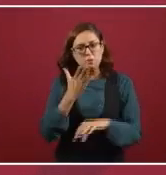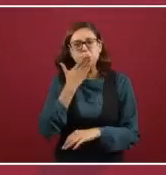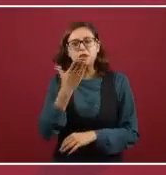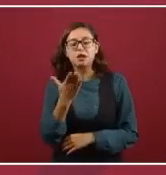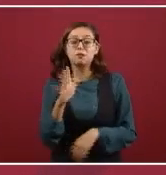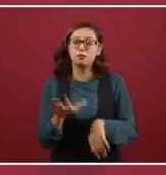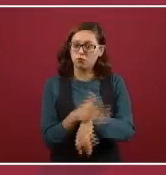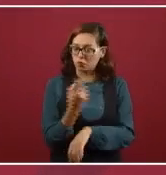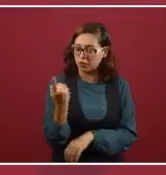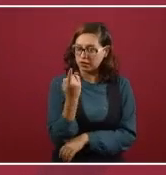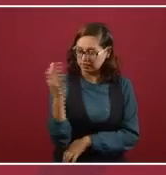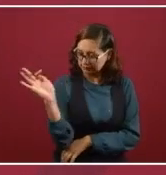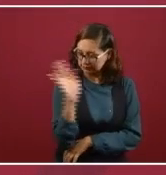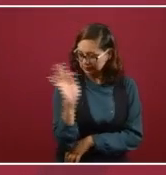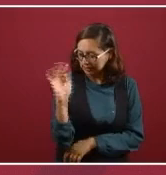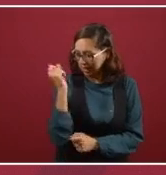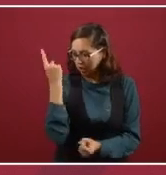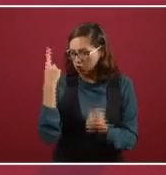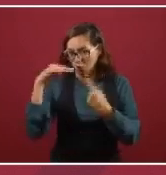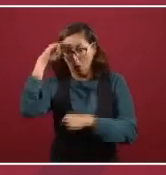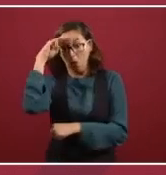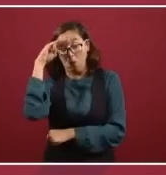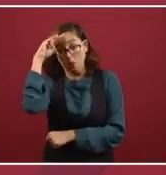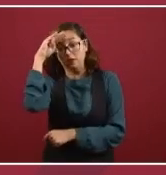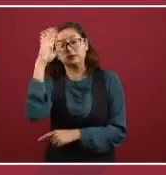algunos son capaces de decir, se